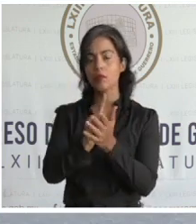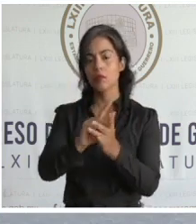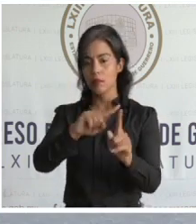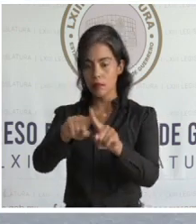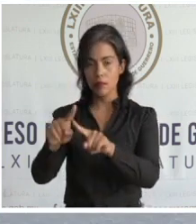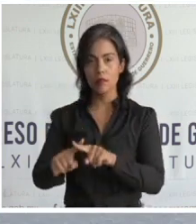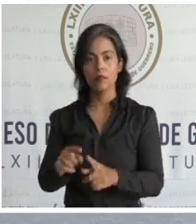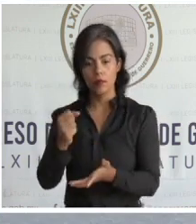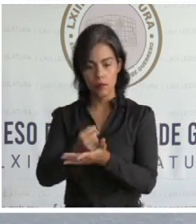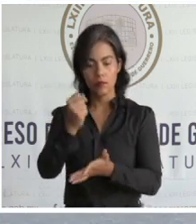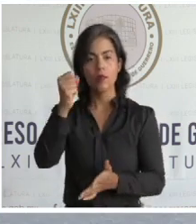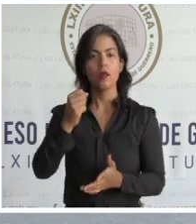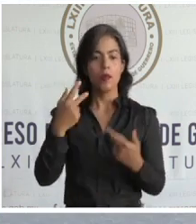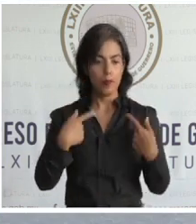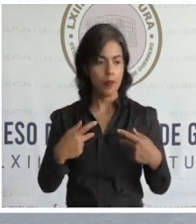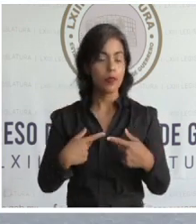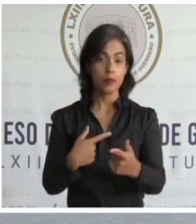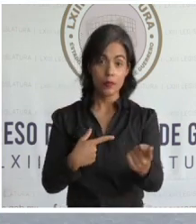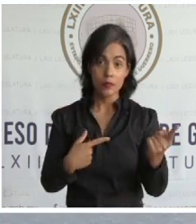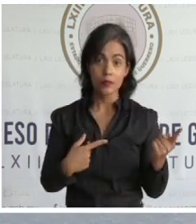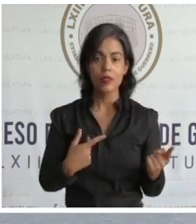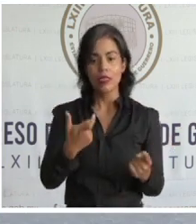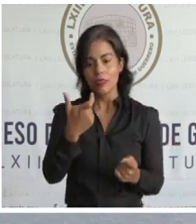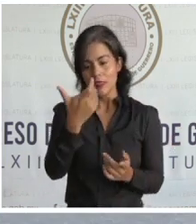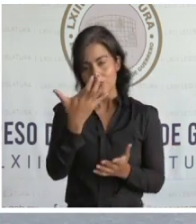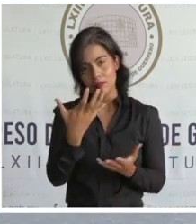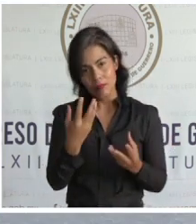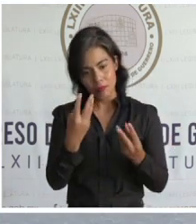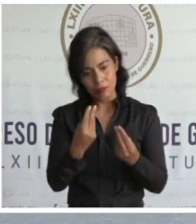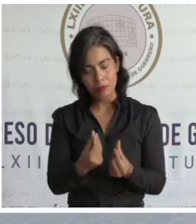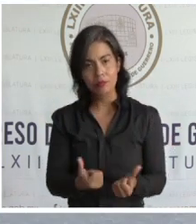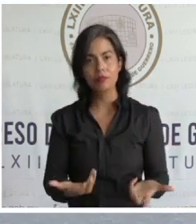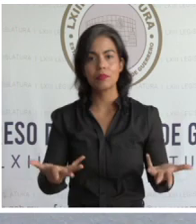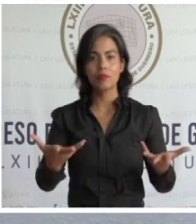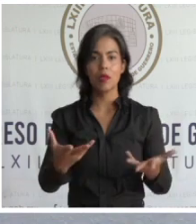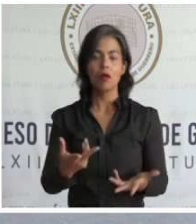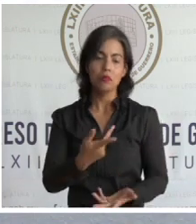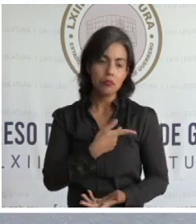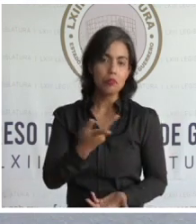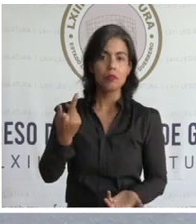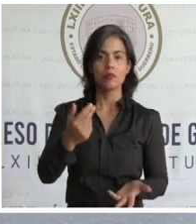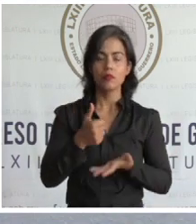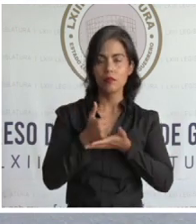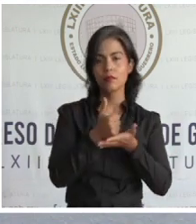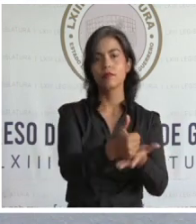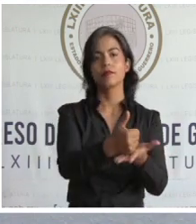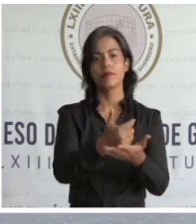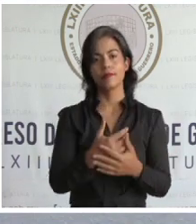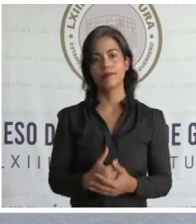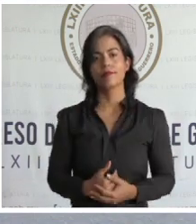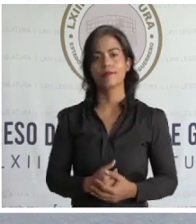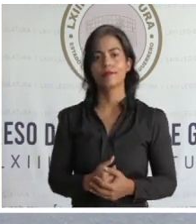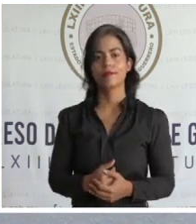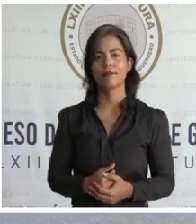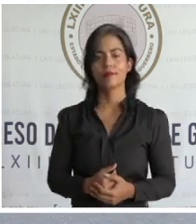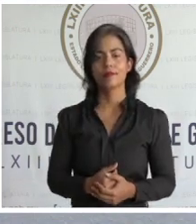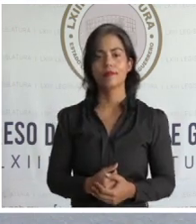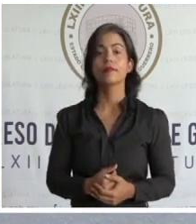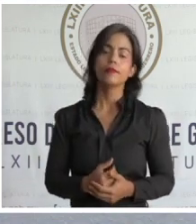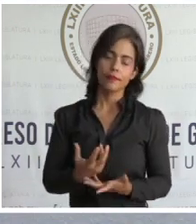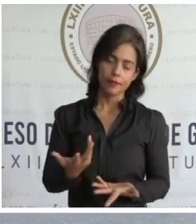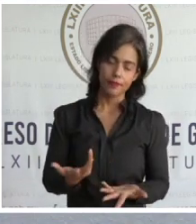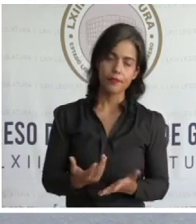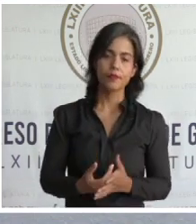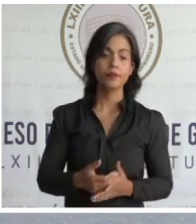tienen. Las y los guerrerenses consideramos que la mejor forma de ayudarnos es a través del trabajo